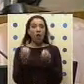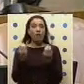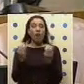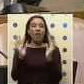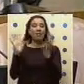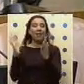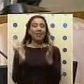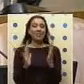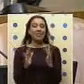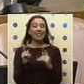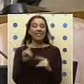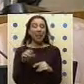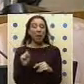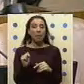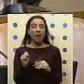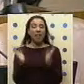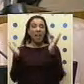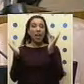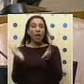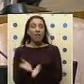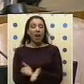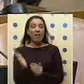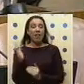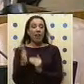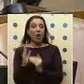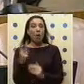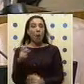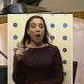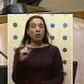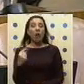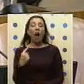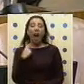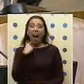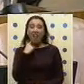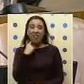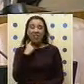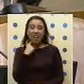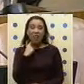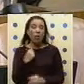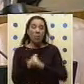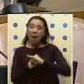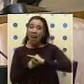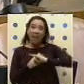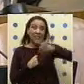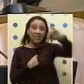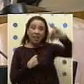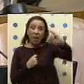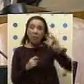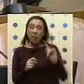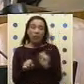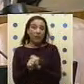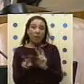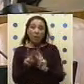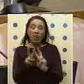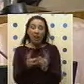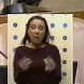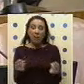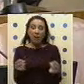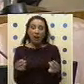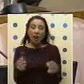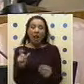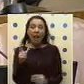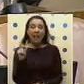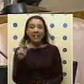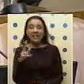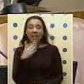Valle del Huasco, afectando de modo irreparable, y eso es importante mencionarlo, irreparable, tanto